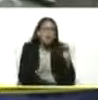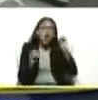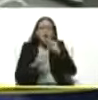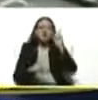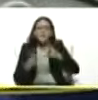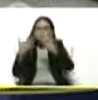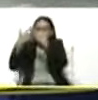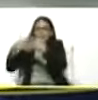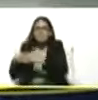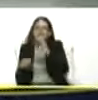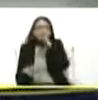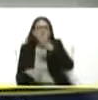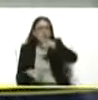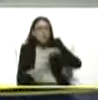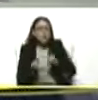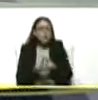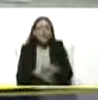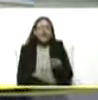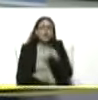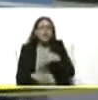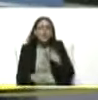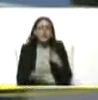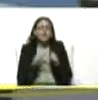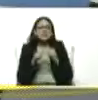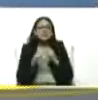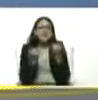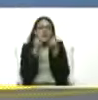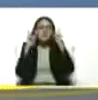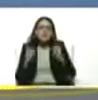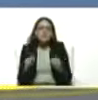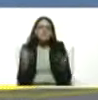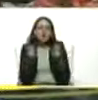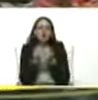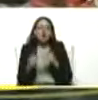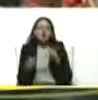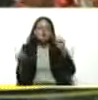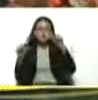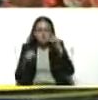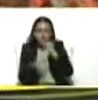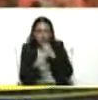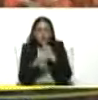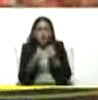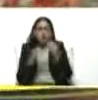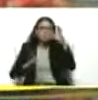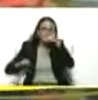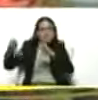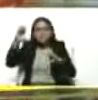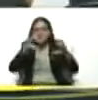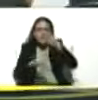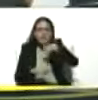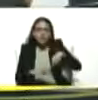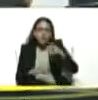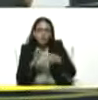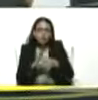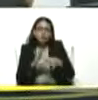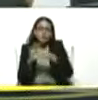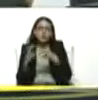presidente, nos permita emancipar nuestro pueblo haciendo la ciencia como un elemento nacional para todas y todos los